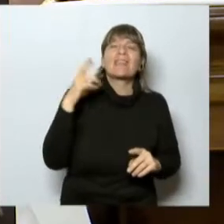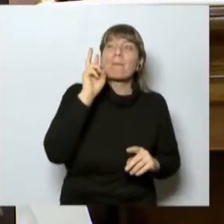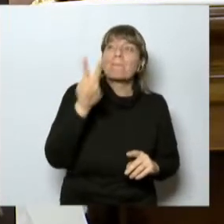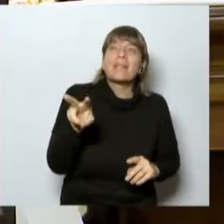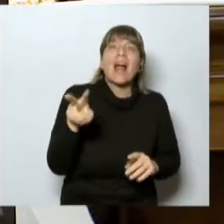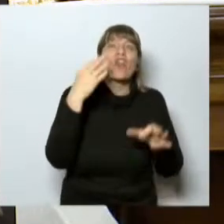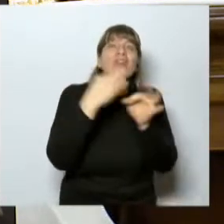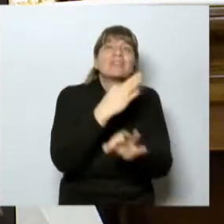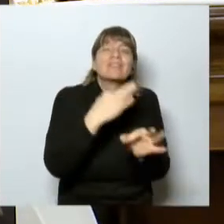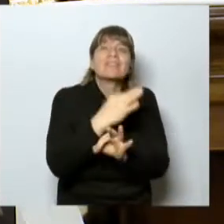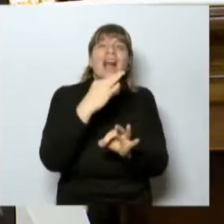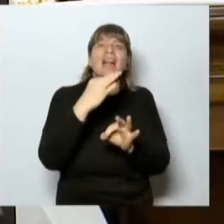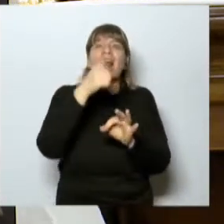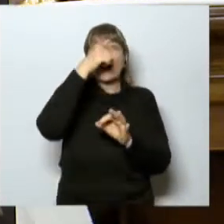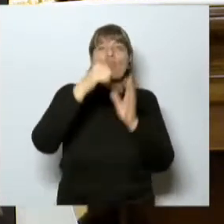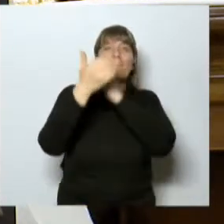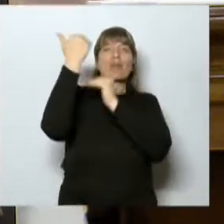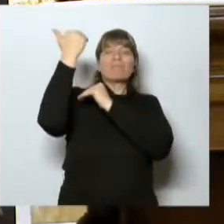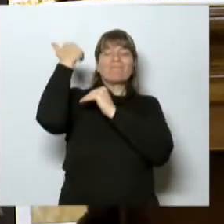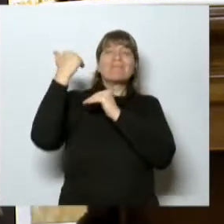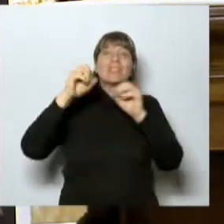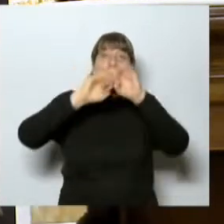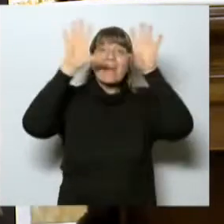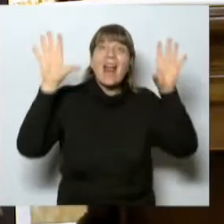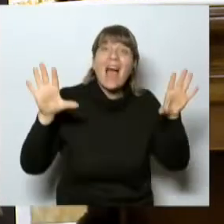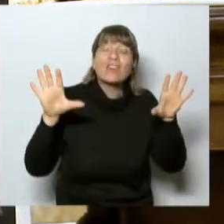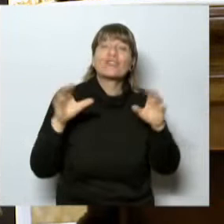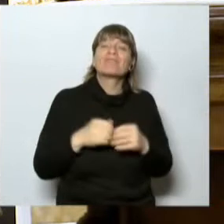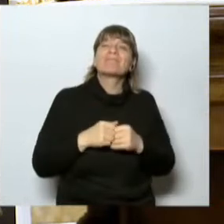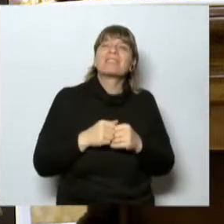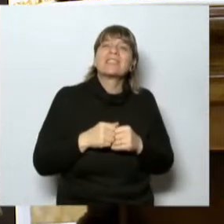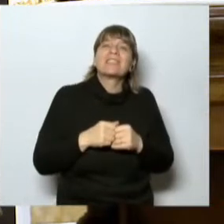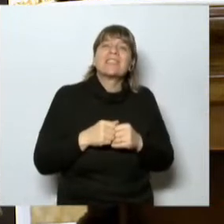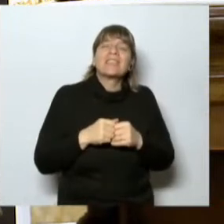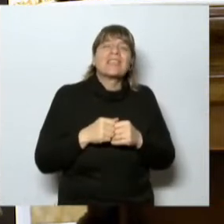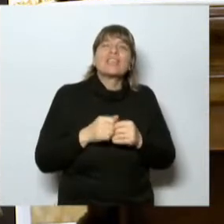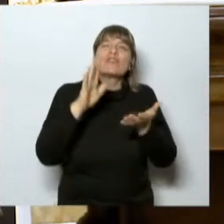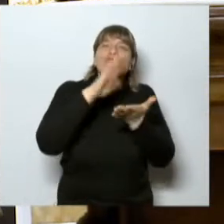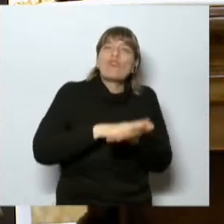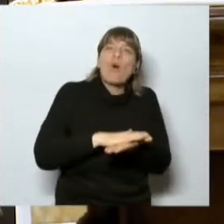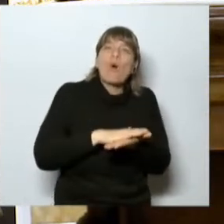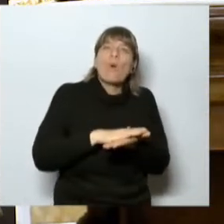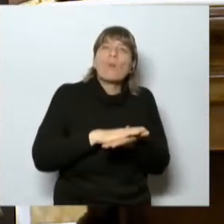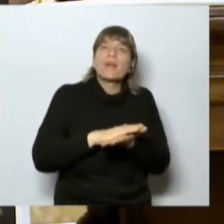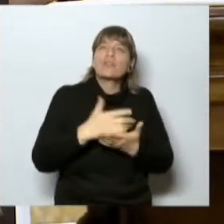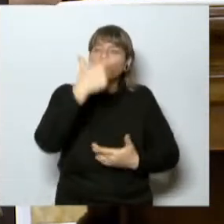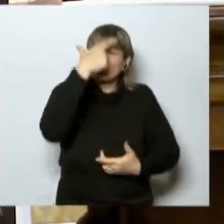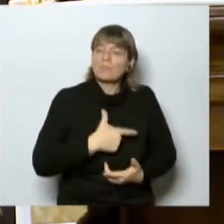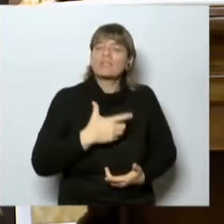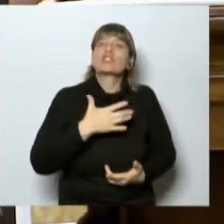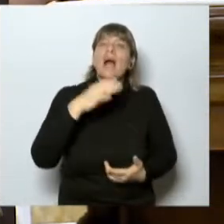querido enseñar el domingo, en el episodio que veíamos el domingo pasado, sobre su